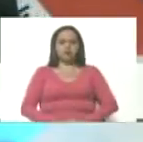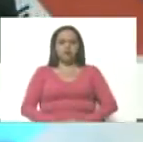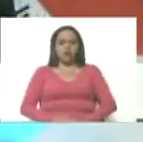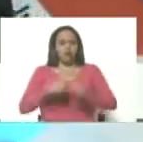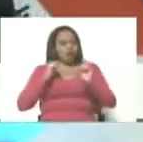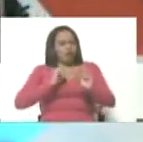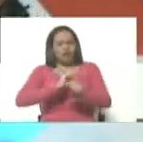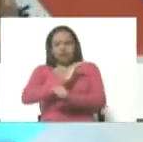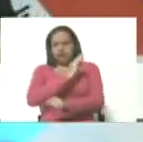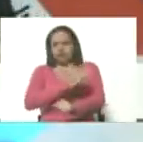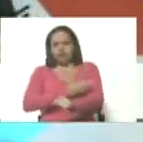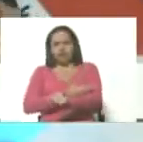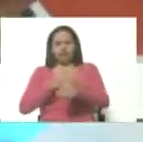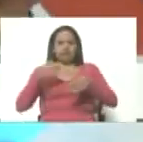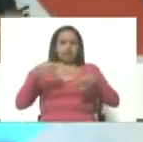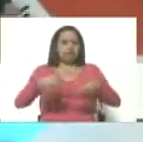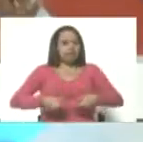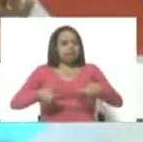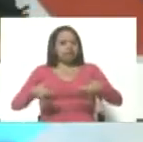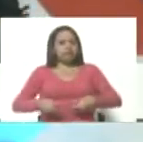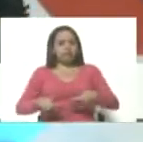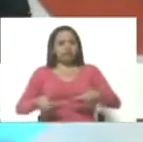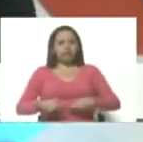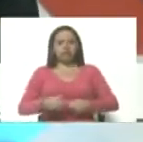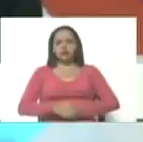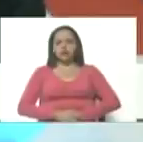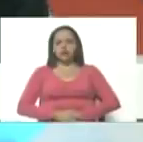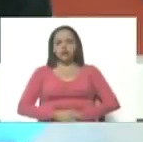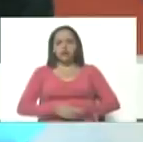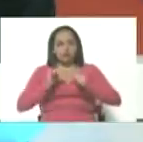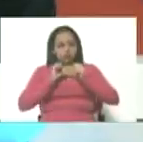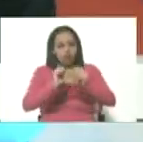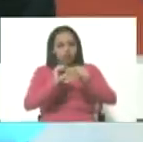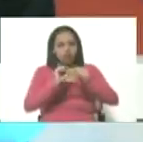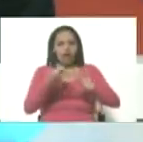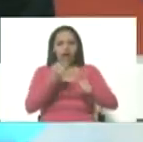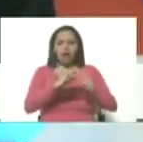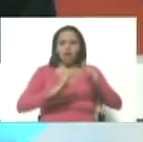brutal, persistente y sistemático.